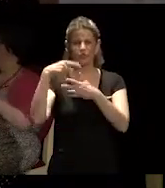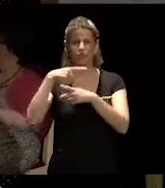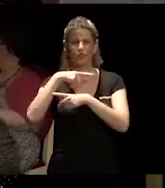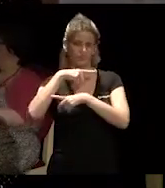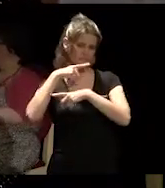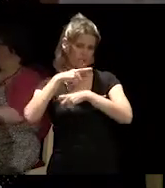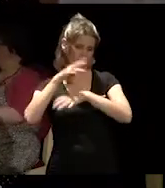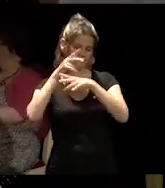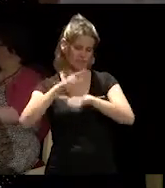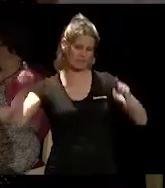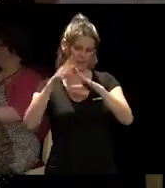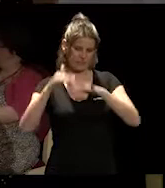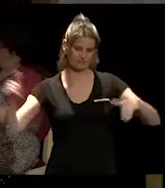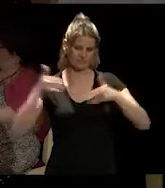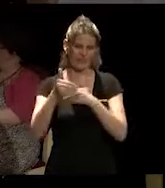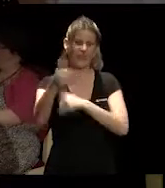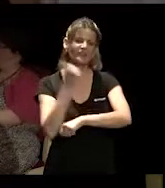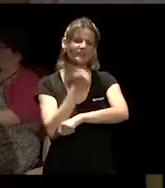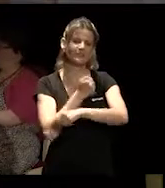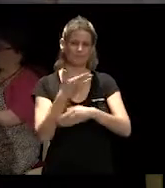aviso que estáis todos invitados, invitadas.